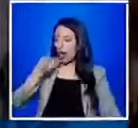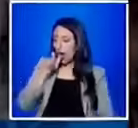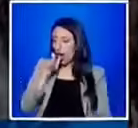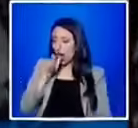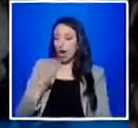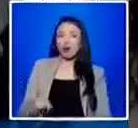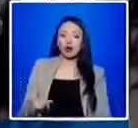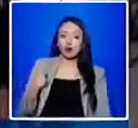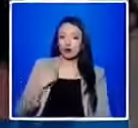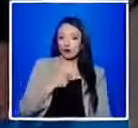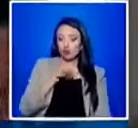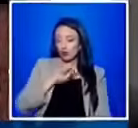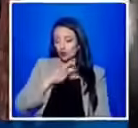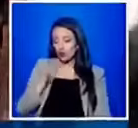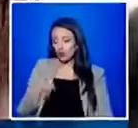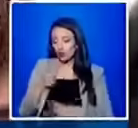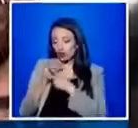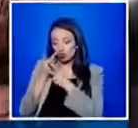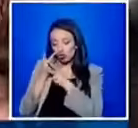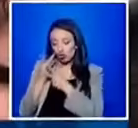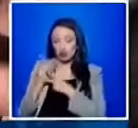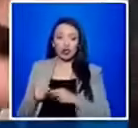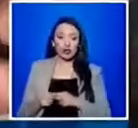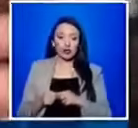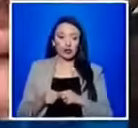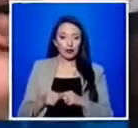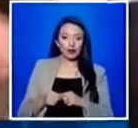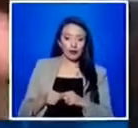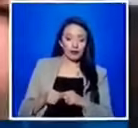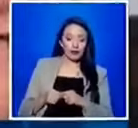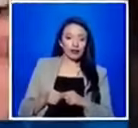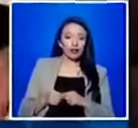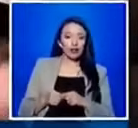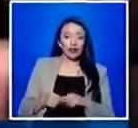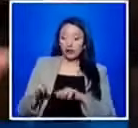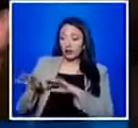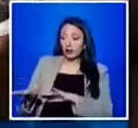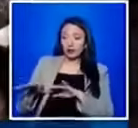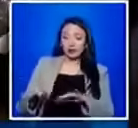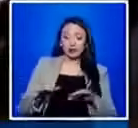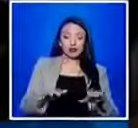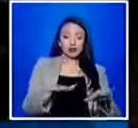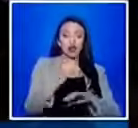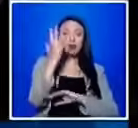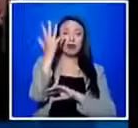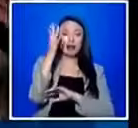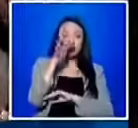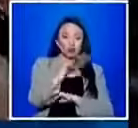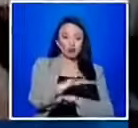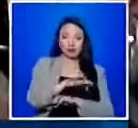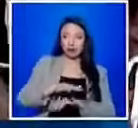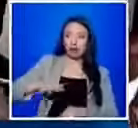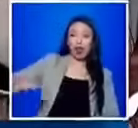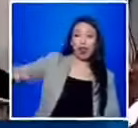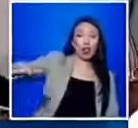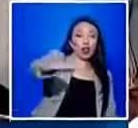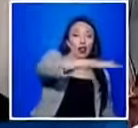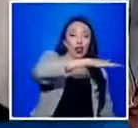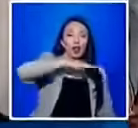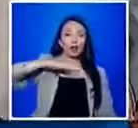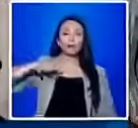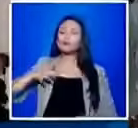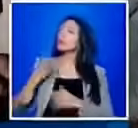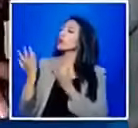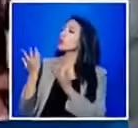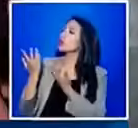descuidarse. Sí, obviamente. Sigamos recorriendo, están todas las plantas acá, es en realidad un vivero que se ubica. ¿Dónde